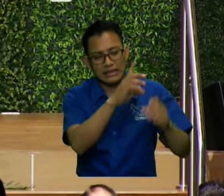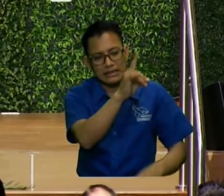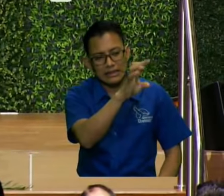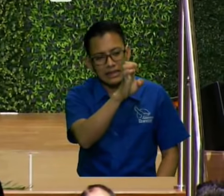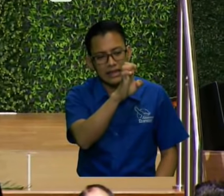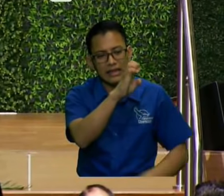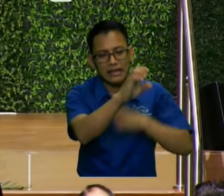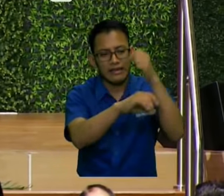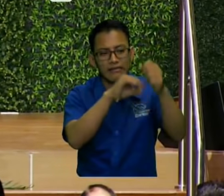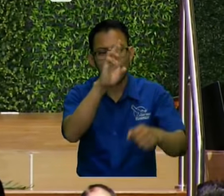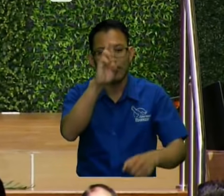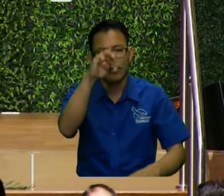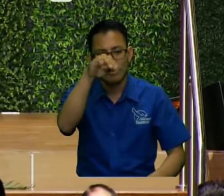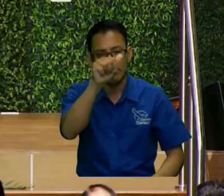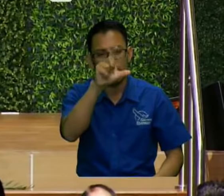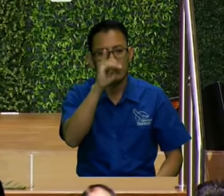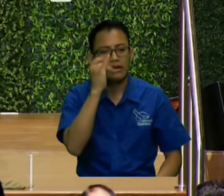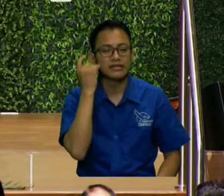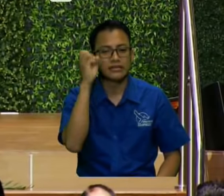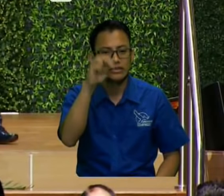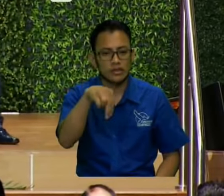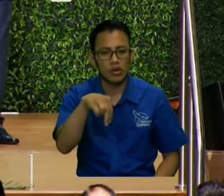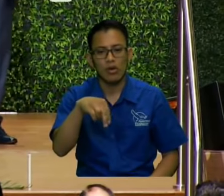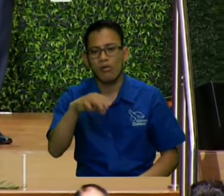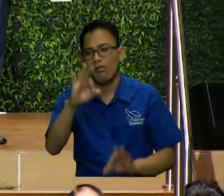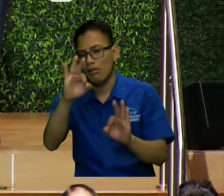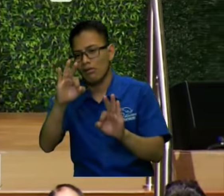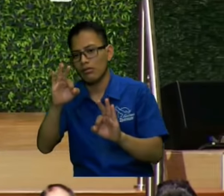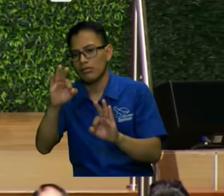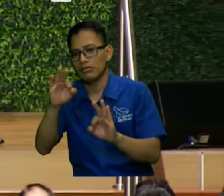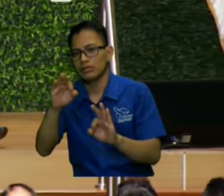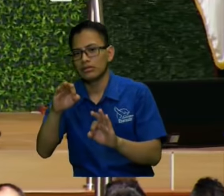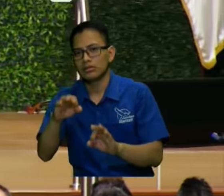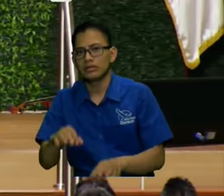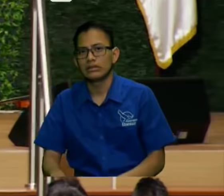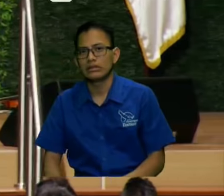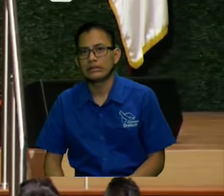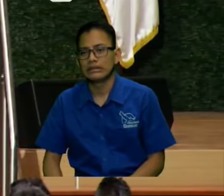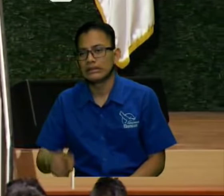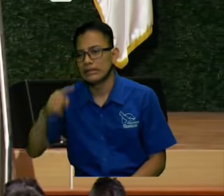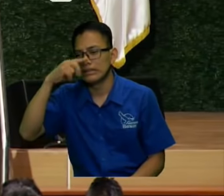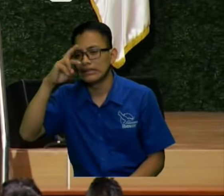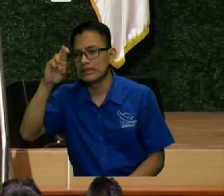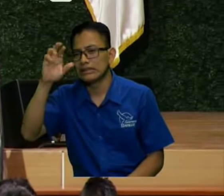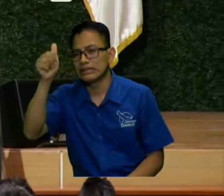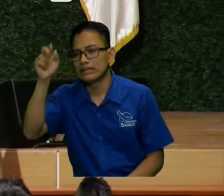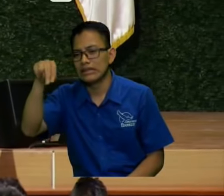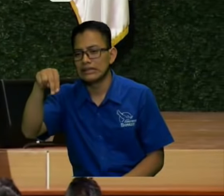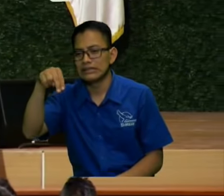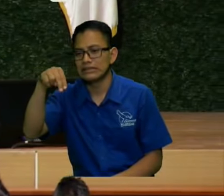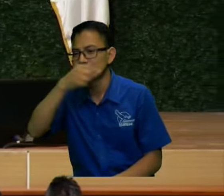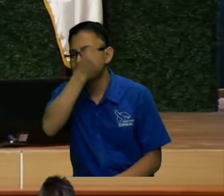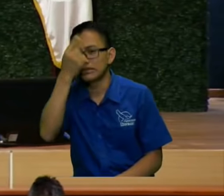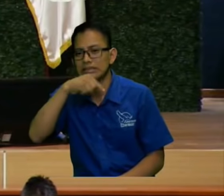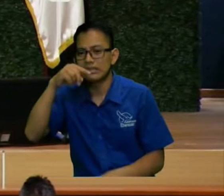es tremenda. Porque si usted agarró la forma del mundo, cuando viene acá,